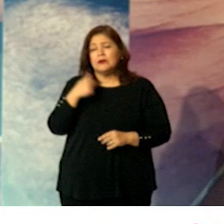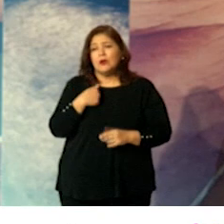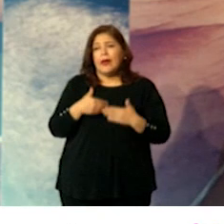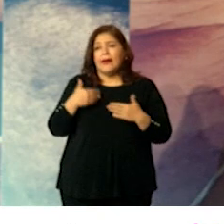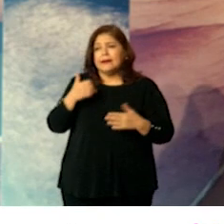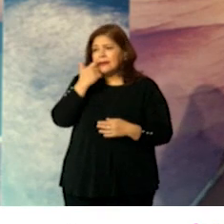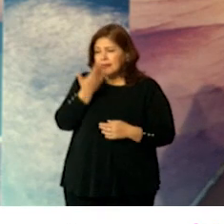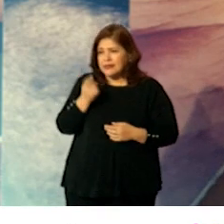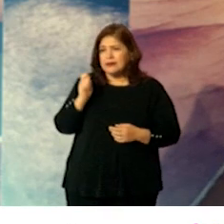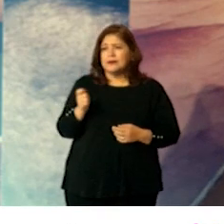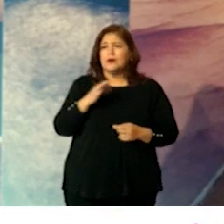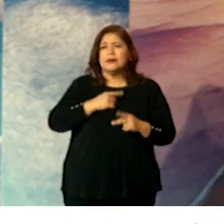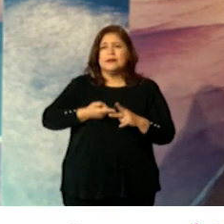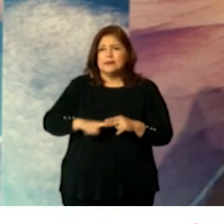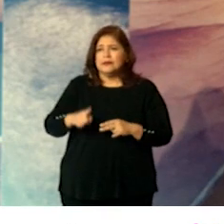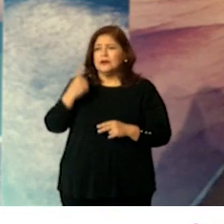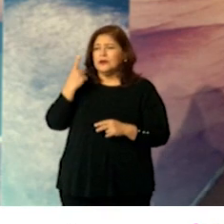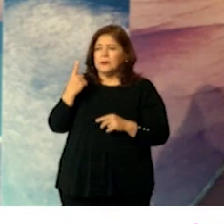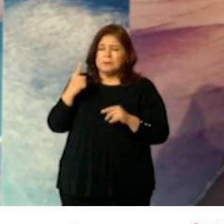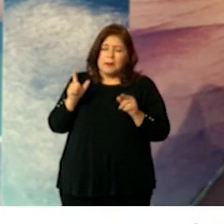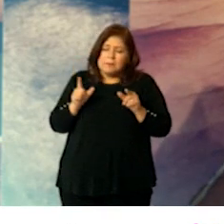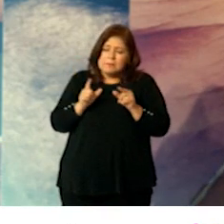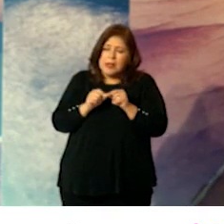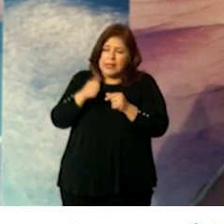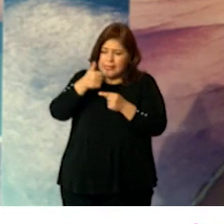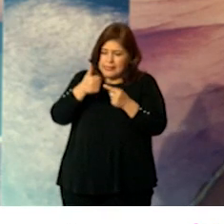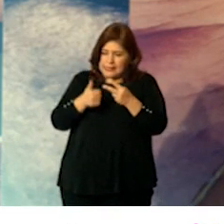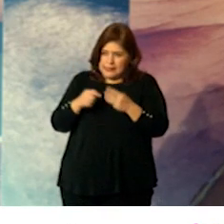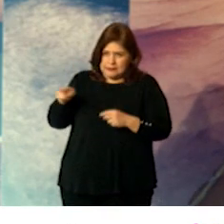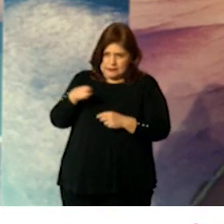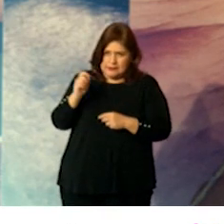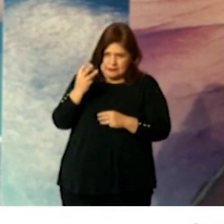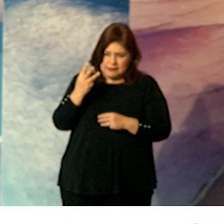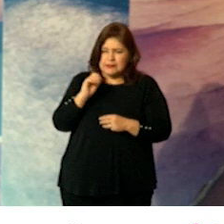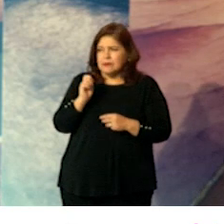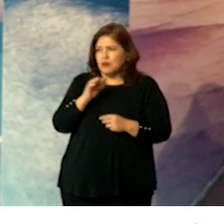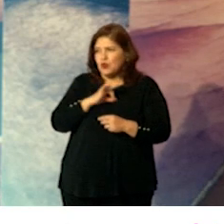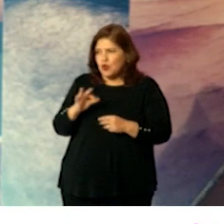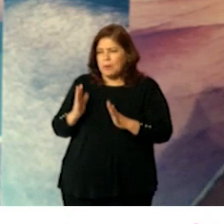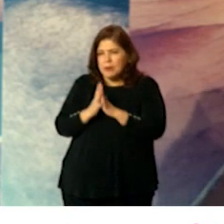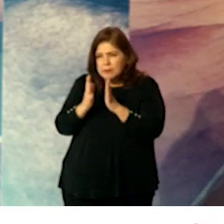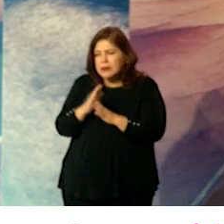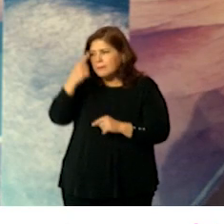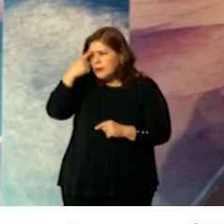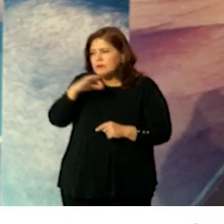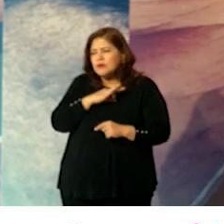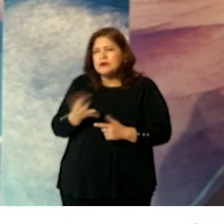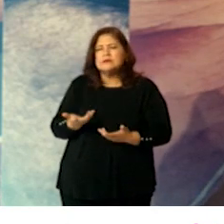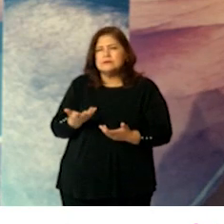antes arrancar con una intervención muy breve de cada una de ustedes para explorar un poquito